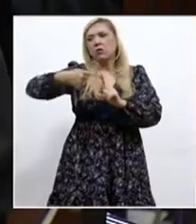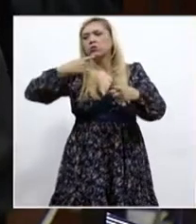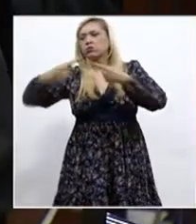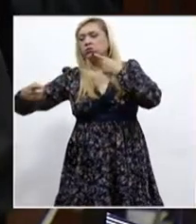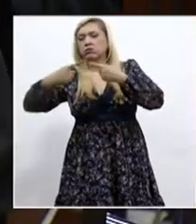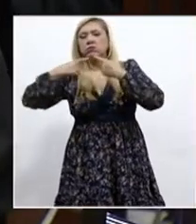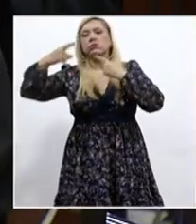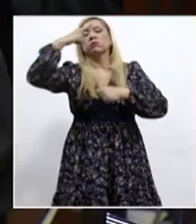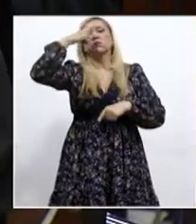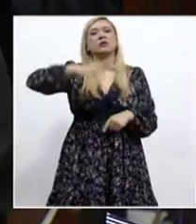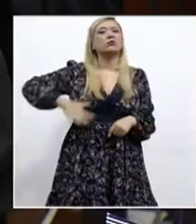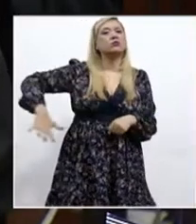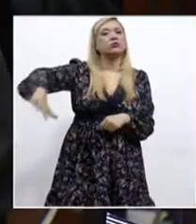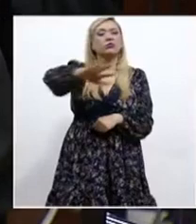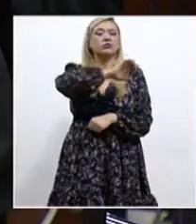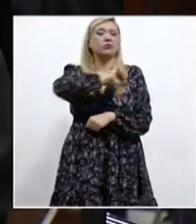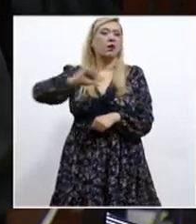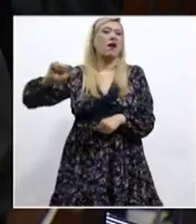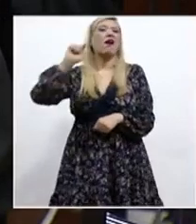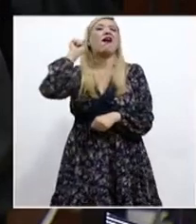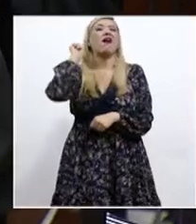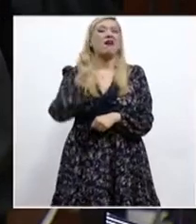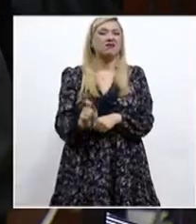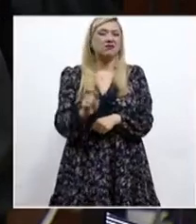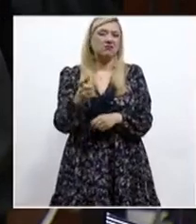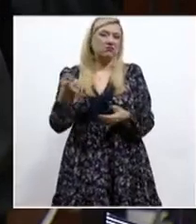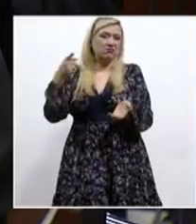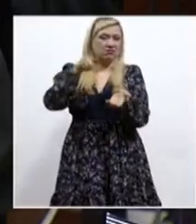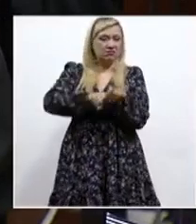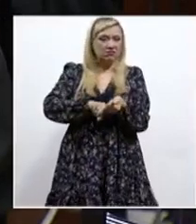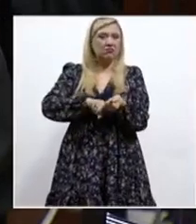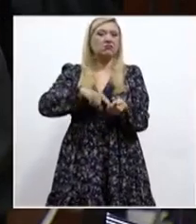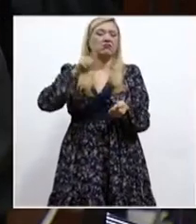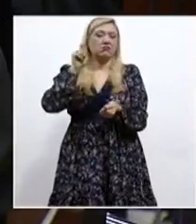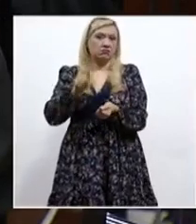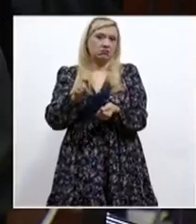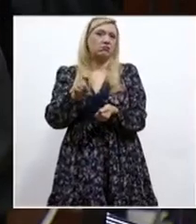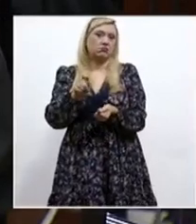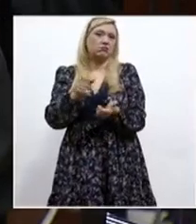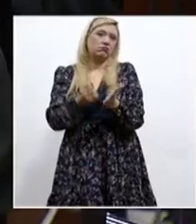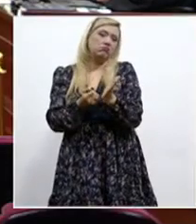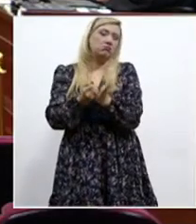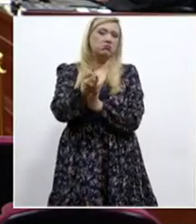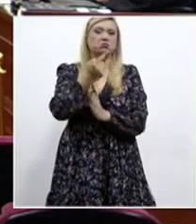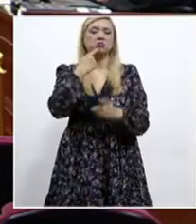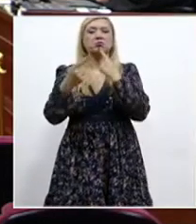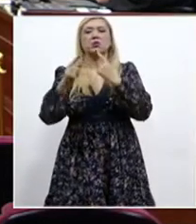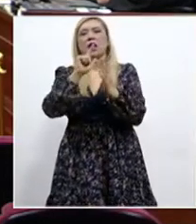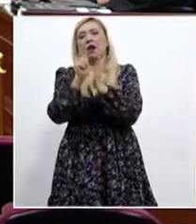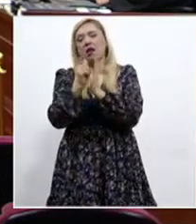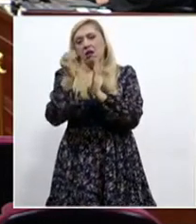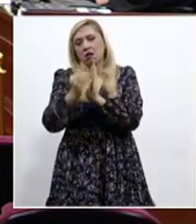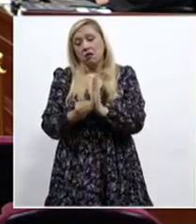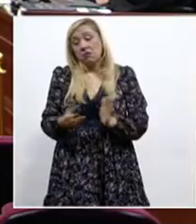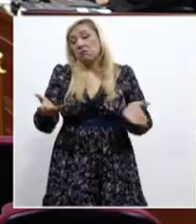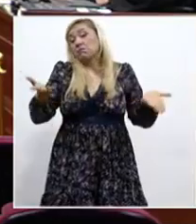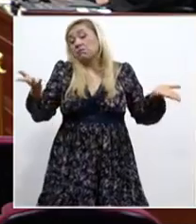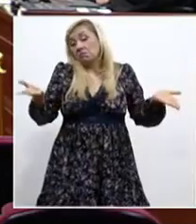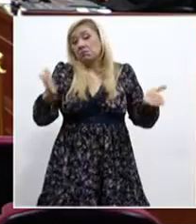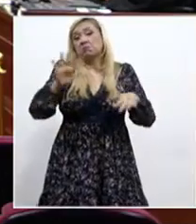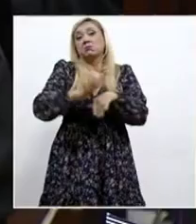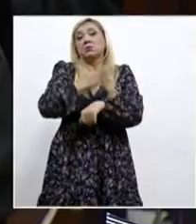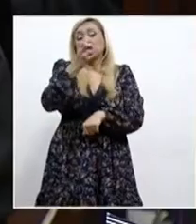de todas las fuerzas con representación en el órgano que formen parte de la decisión final. No obstante, la